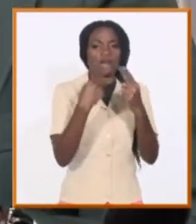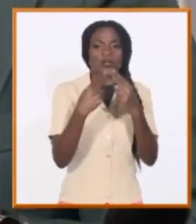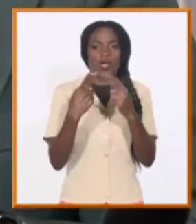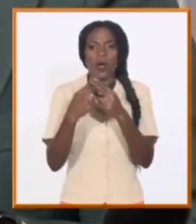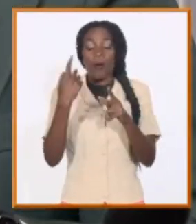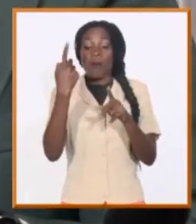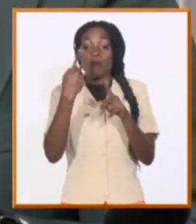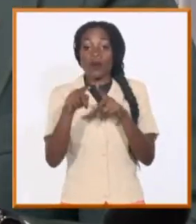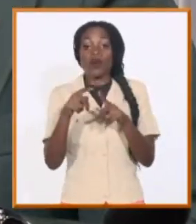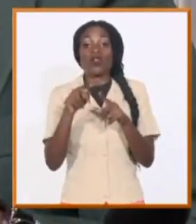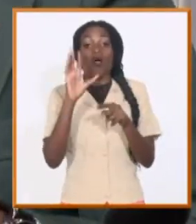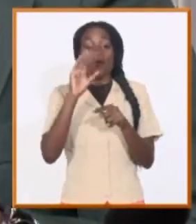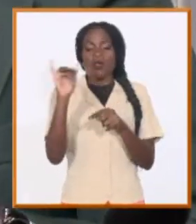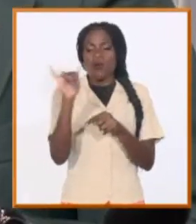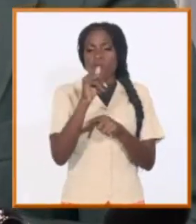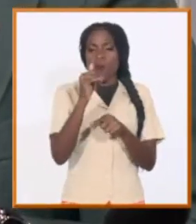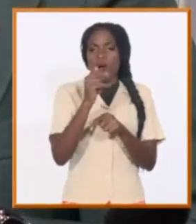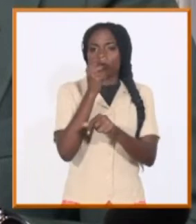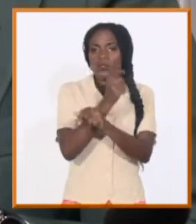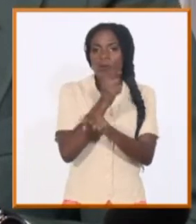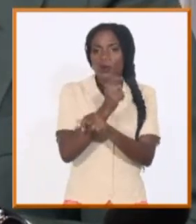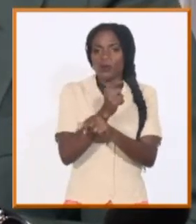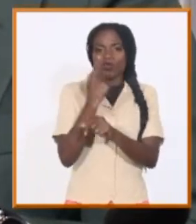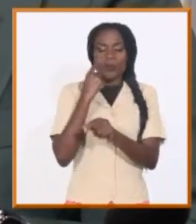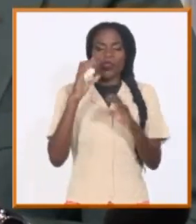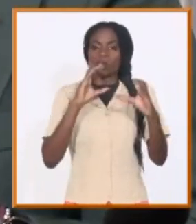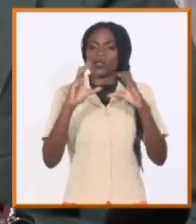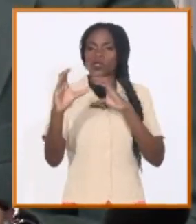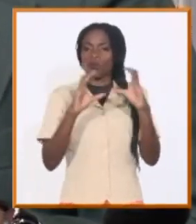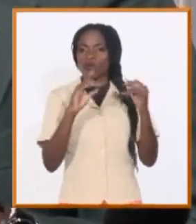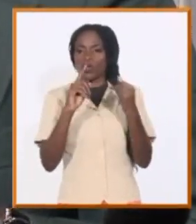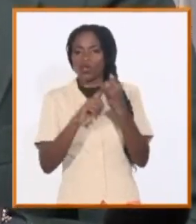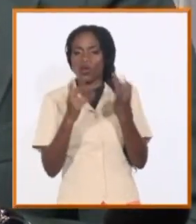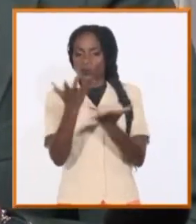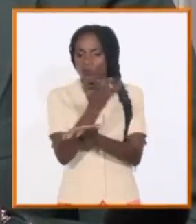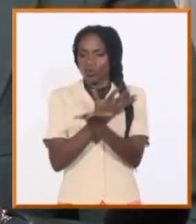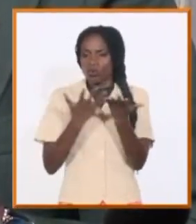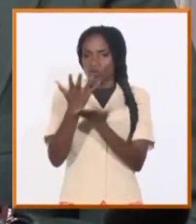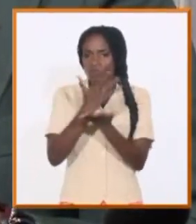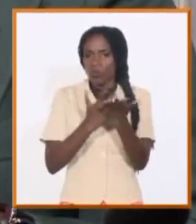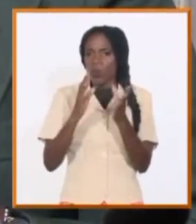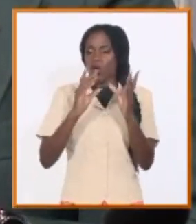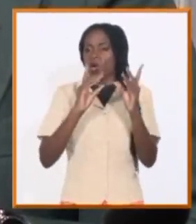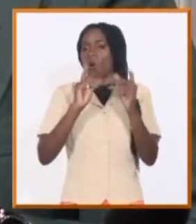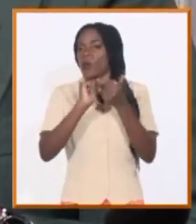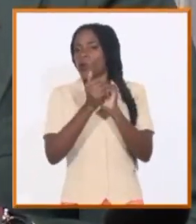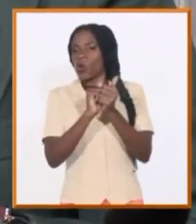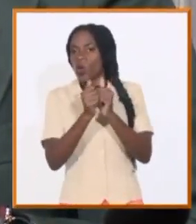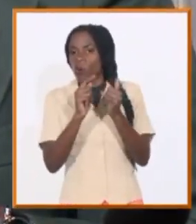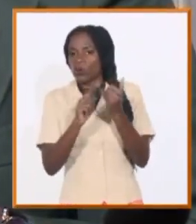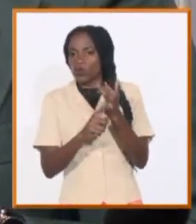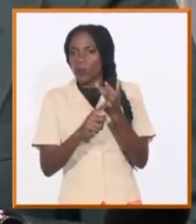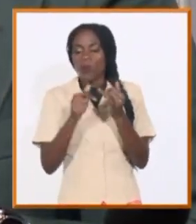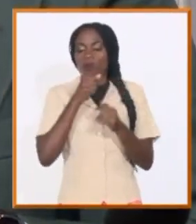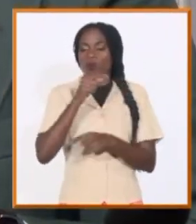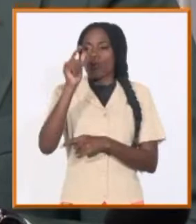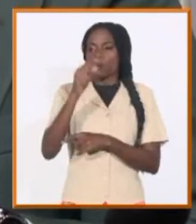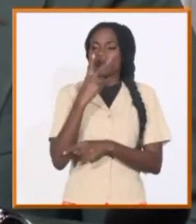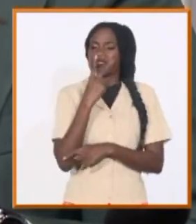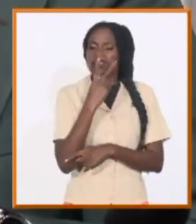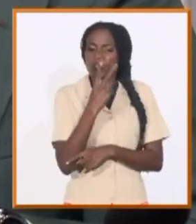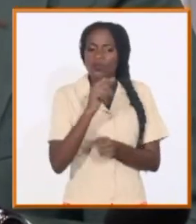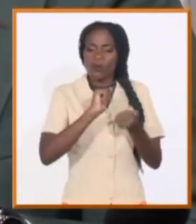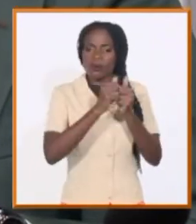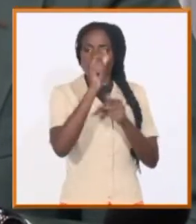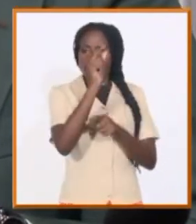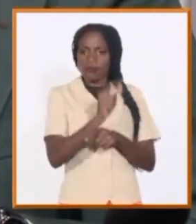es una federación que se preocupa mucho por la comunicación, por el intercambio con la prensa, por la atención a los atletas,